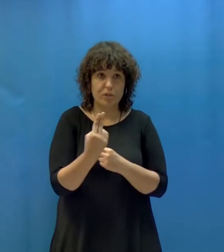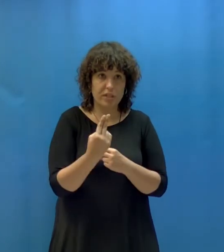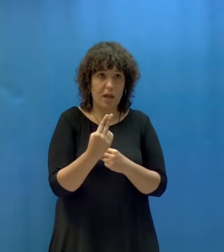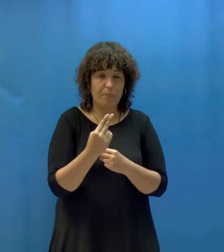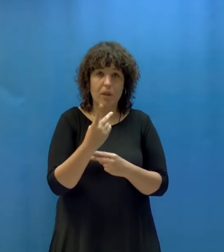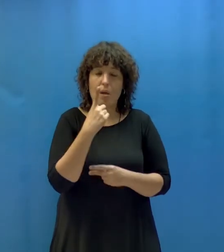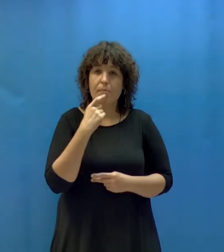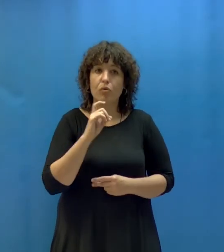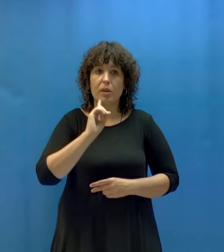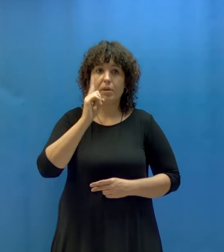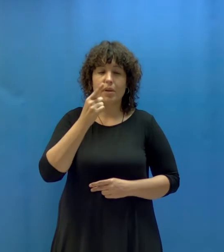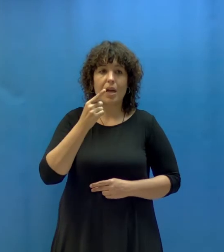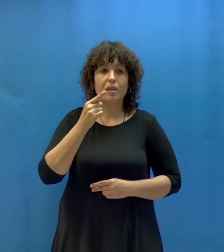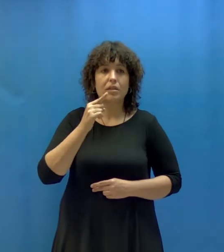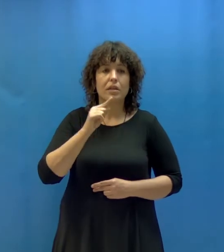pregunta, senyor López.